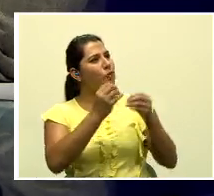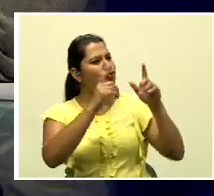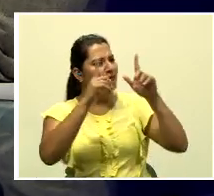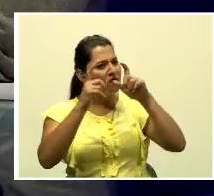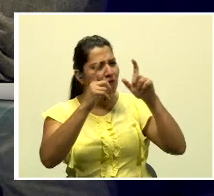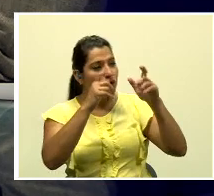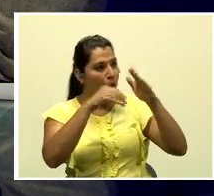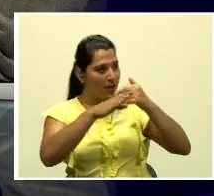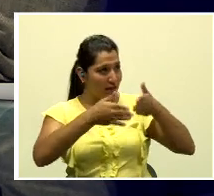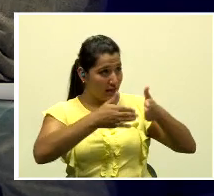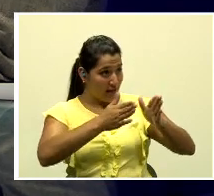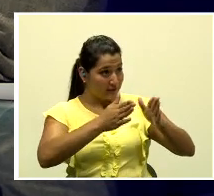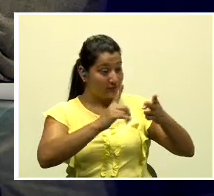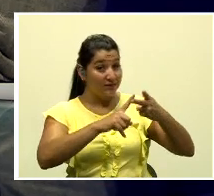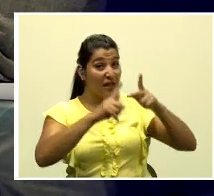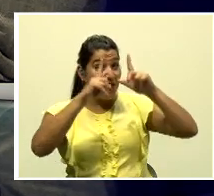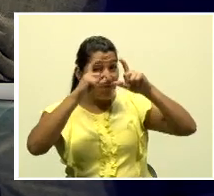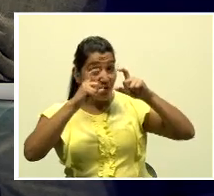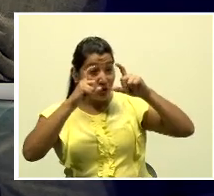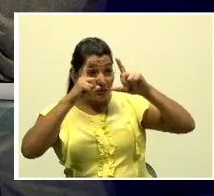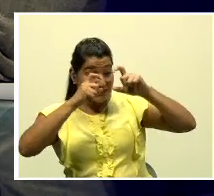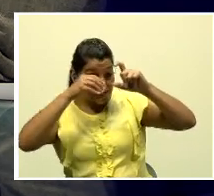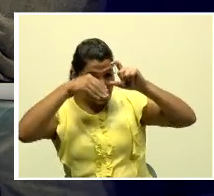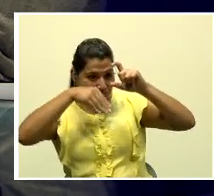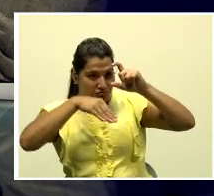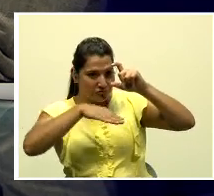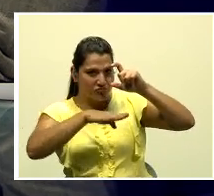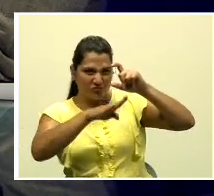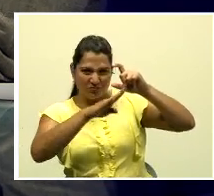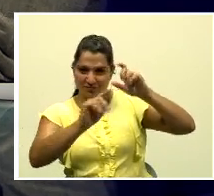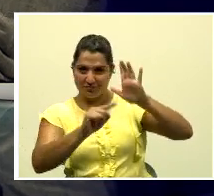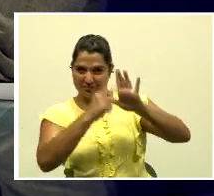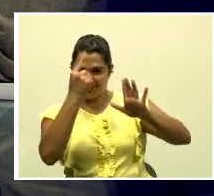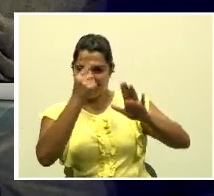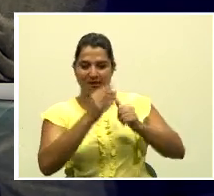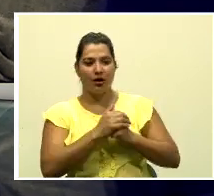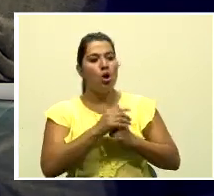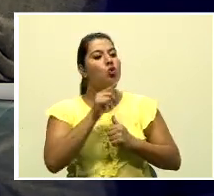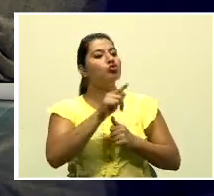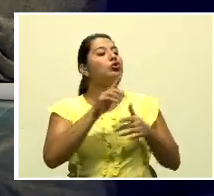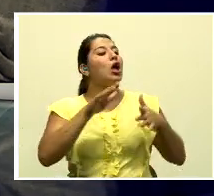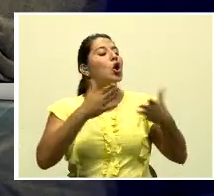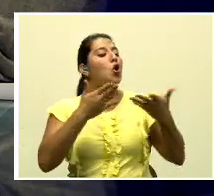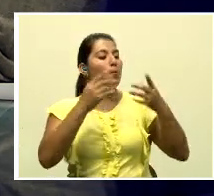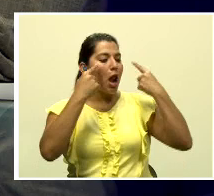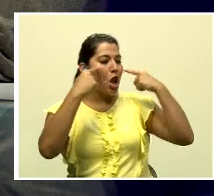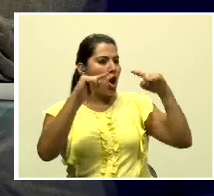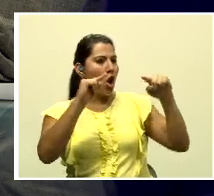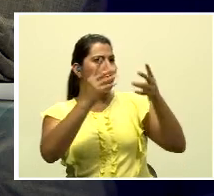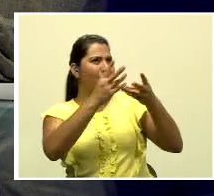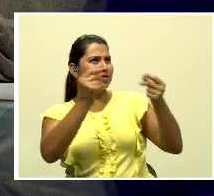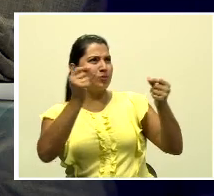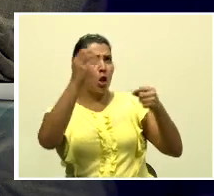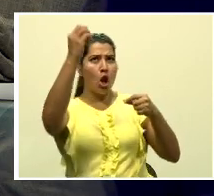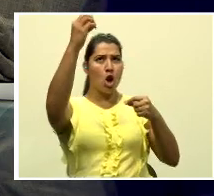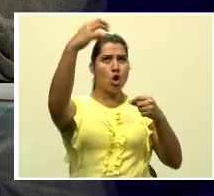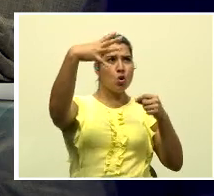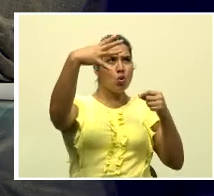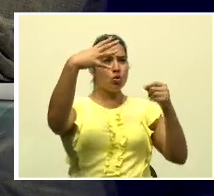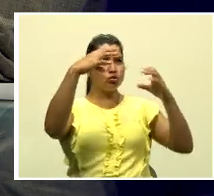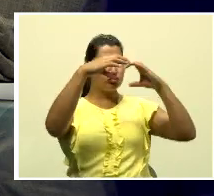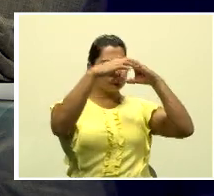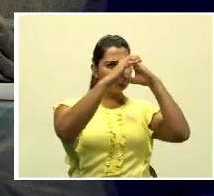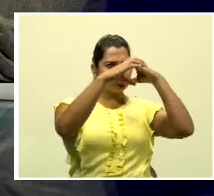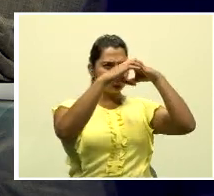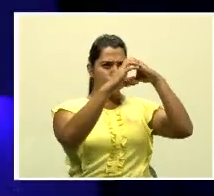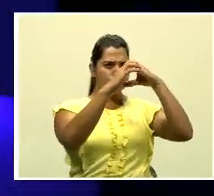y instantánea. ¿Cómo logra resolver en segundos la luz, la composición, el diafragma,